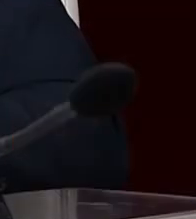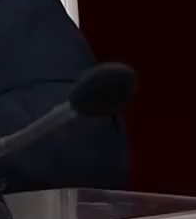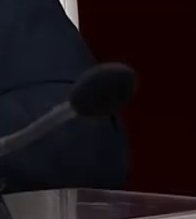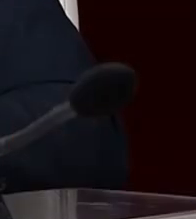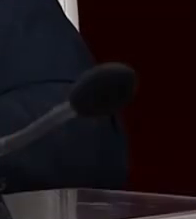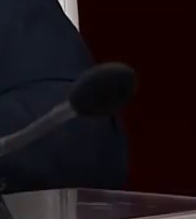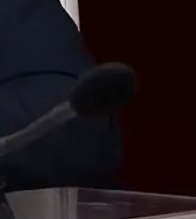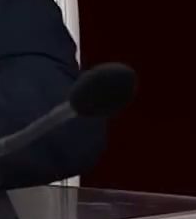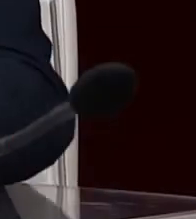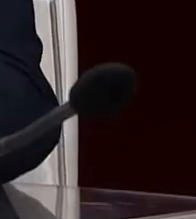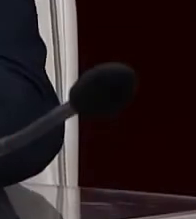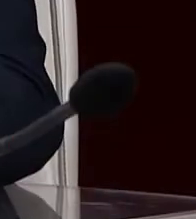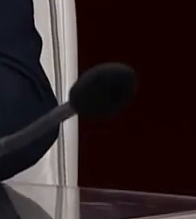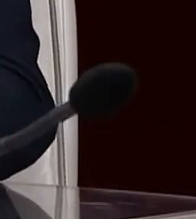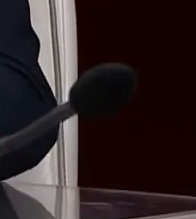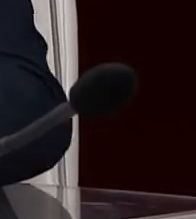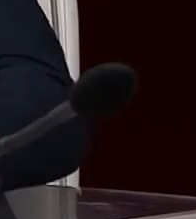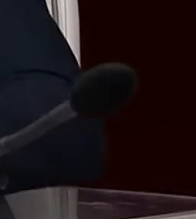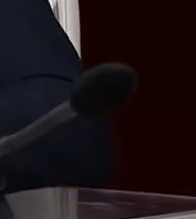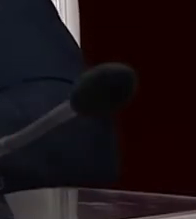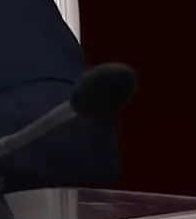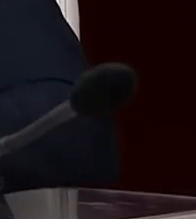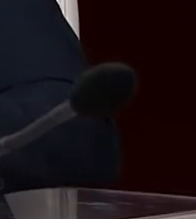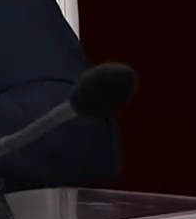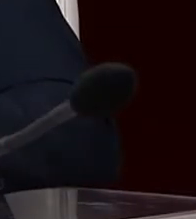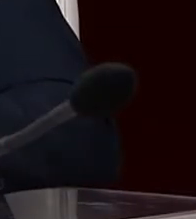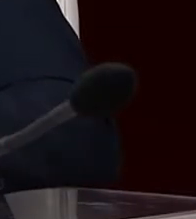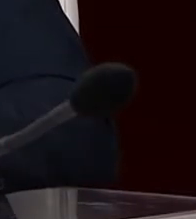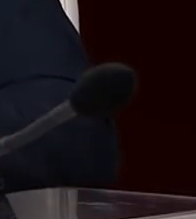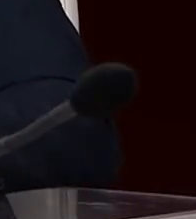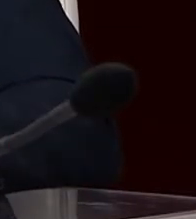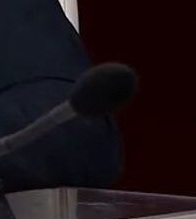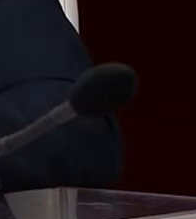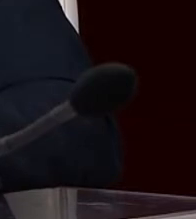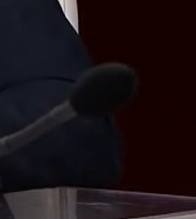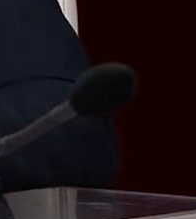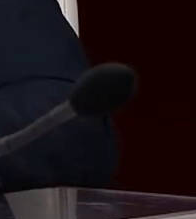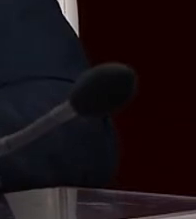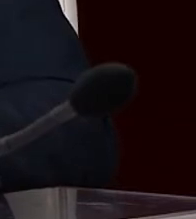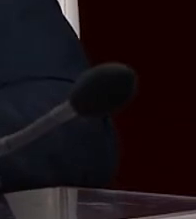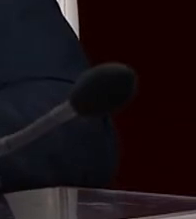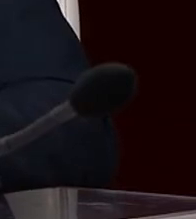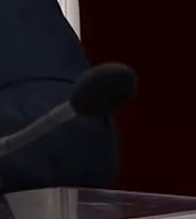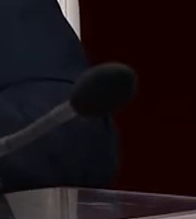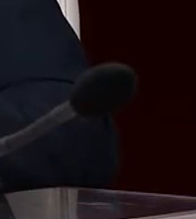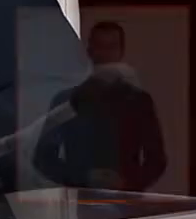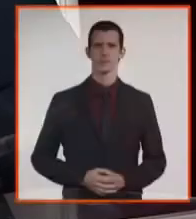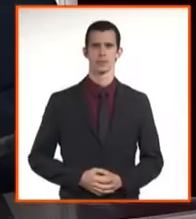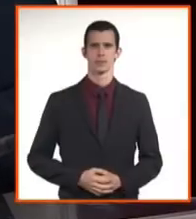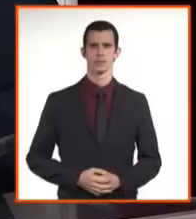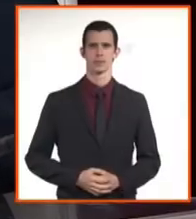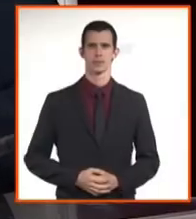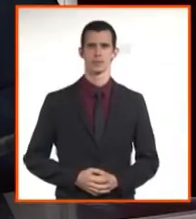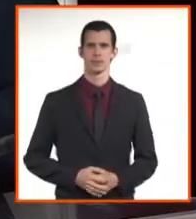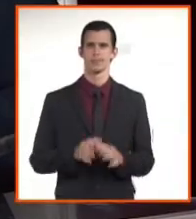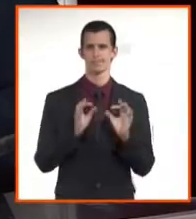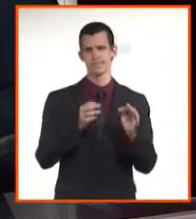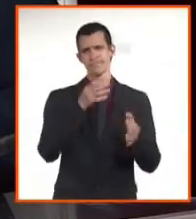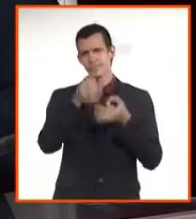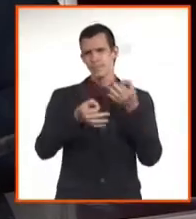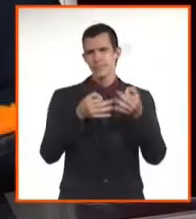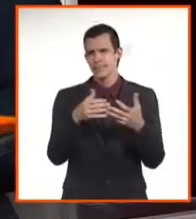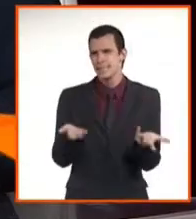intervención, la situación de emergencia que atraviesa el sistema eléctrico se mantendrá y se va a ir recuperando. Bueno,